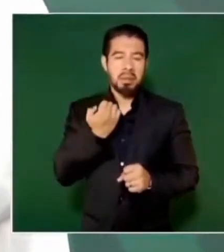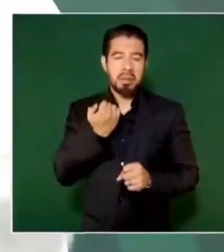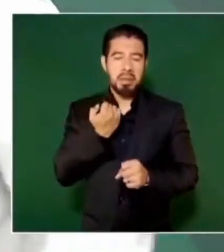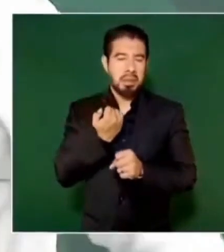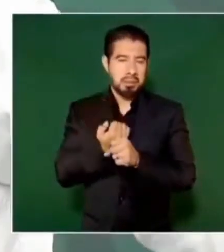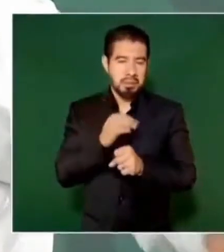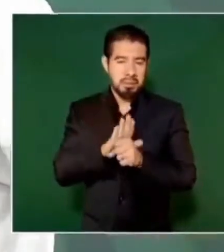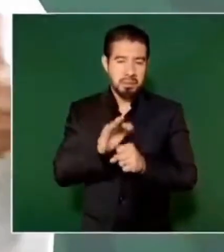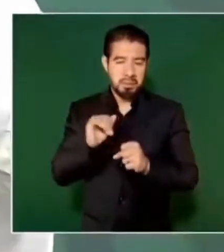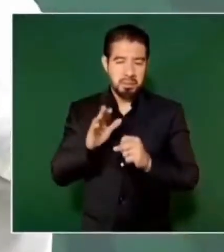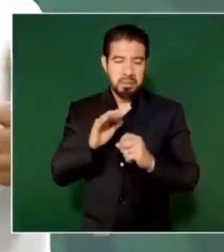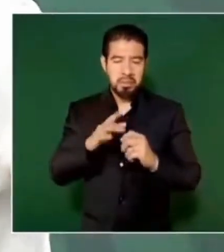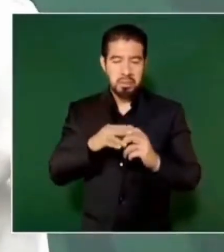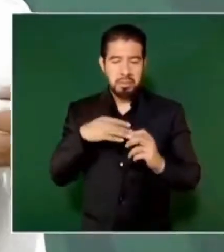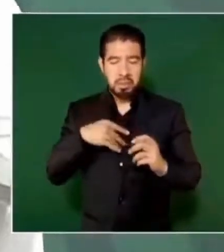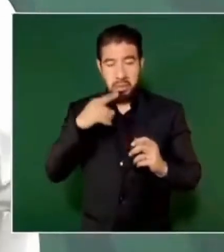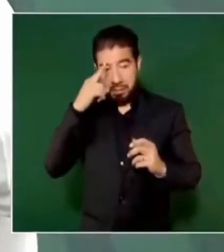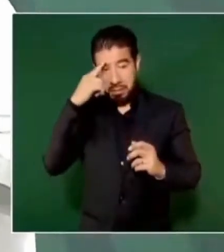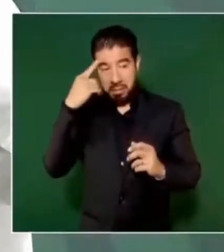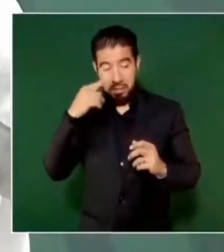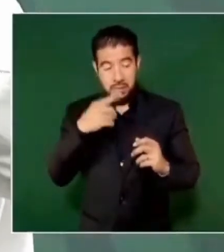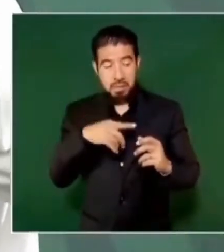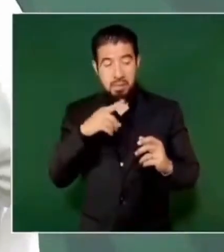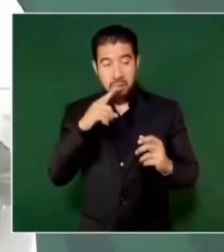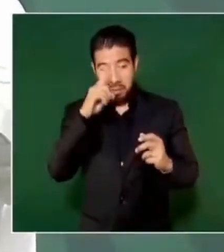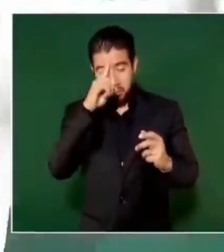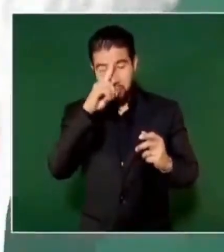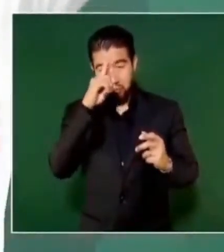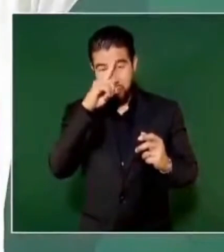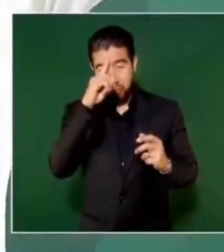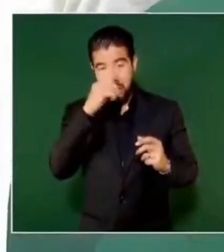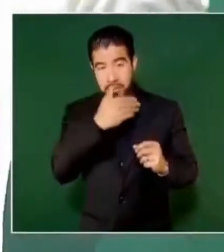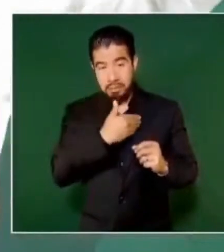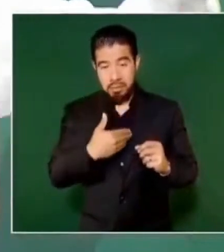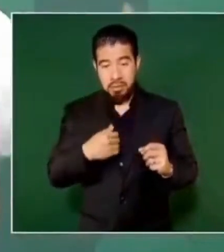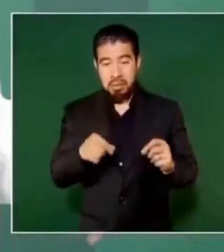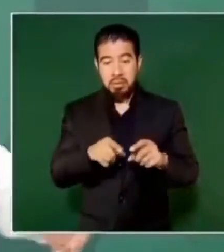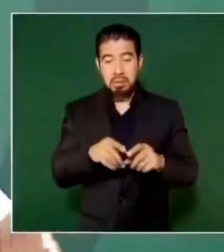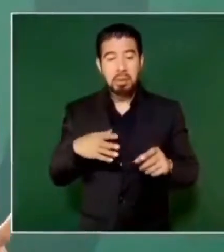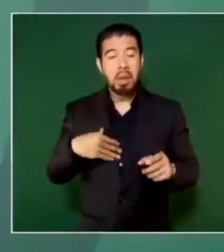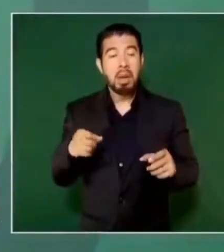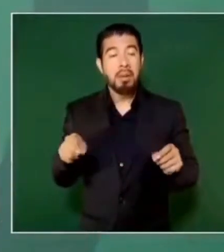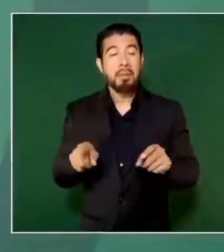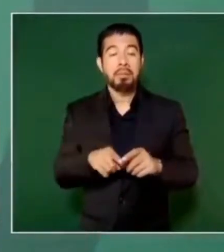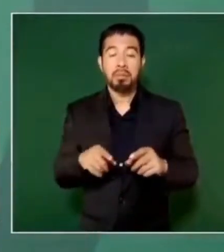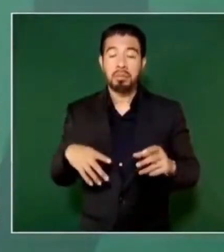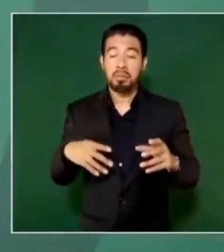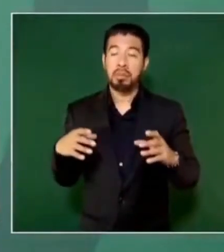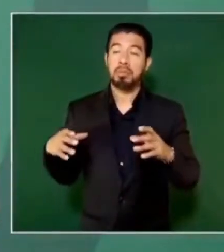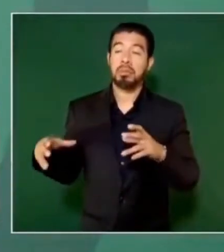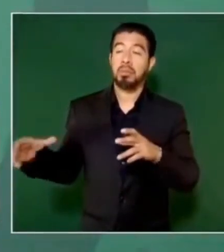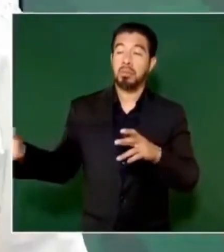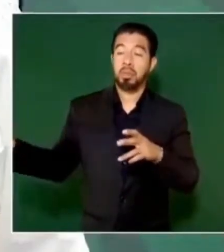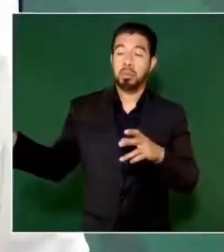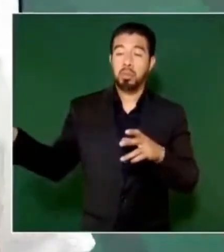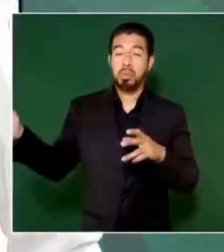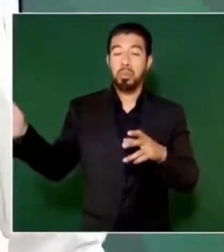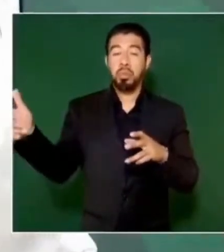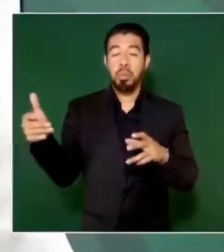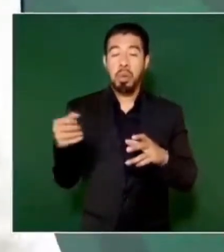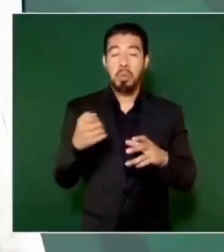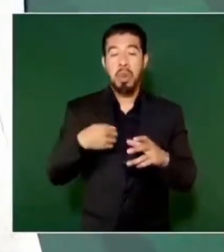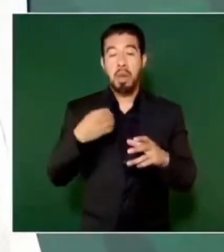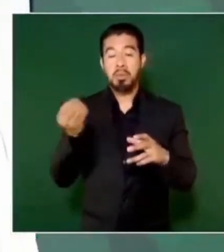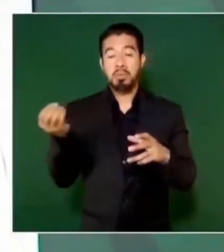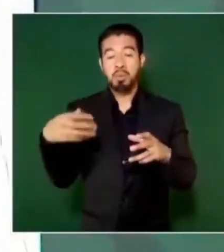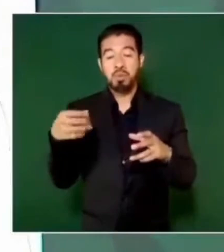y era de los que pasaba la charola a los potentados, a $1,000,000 por